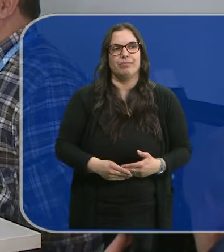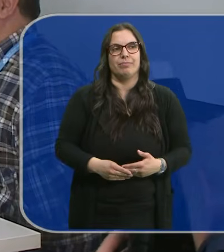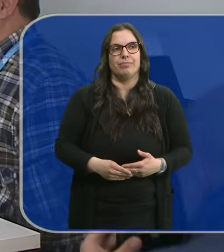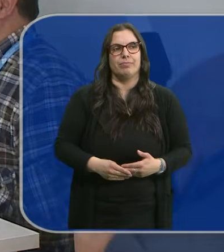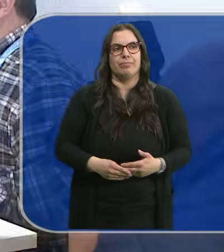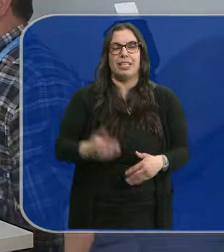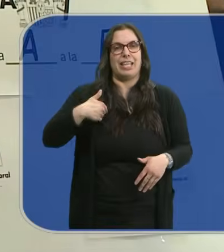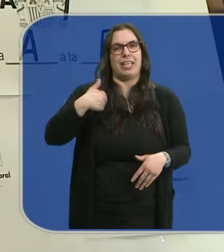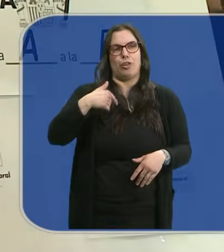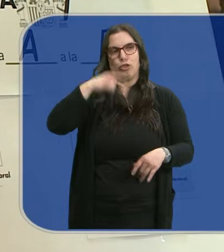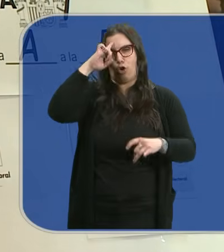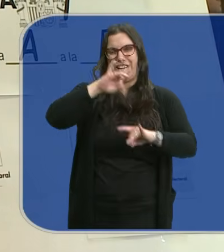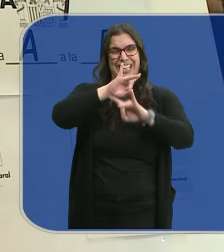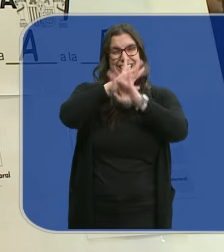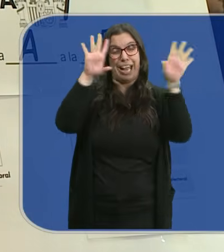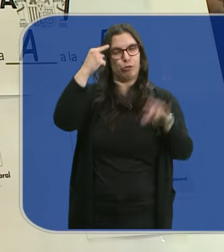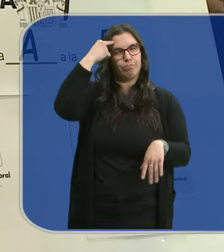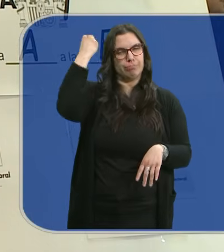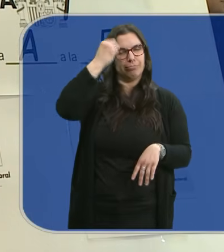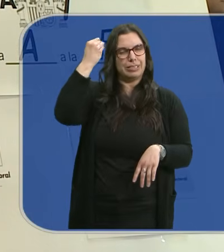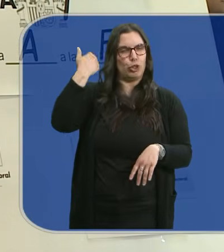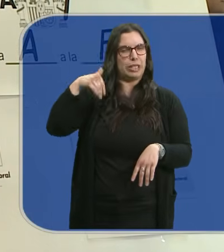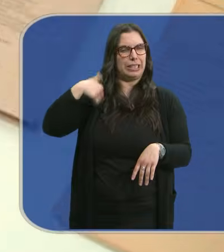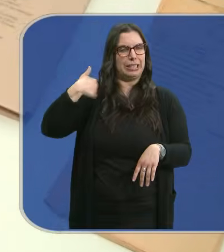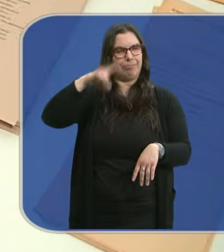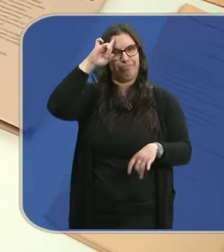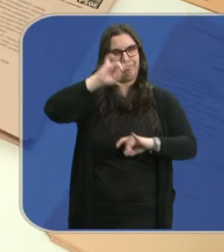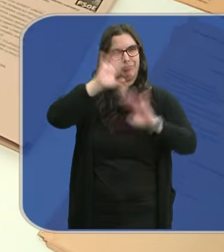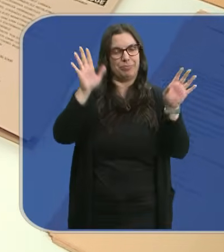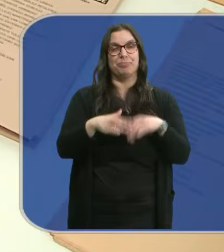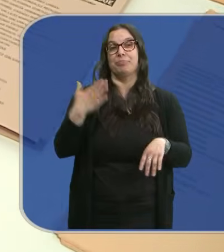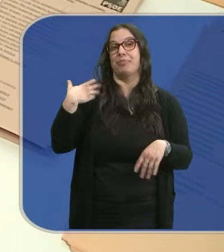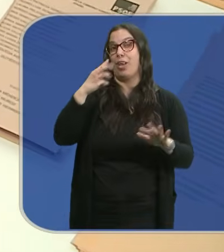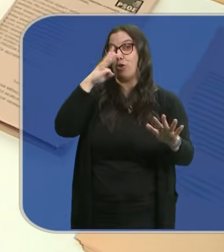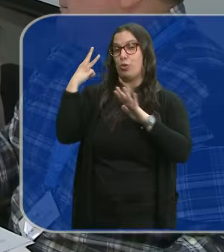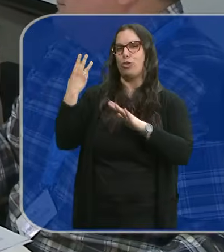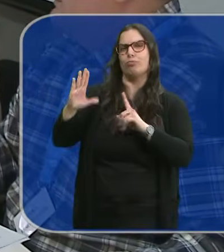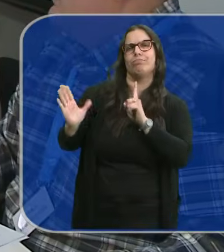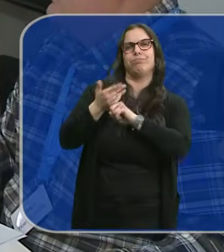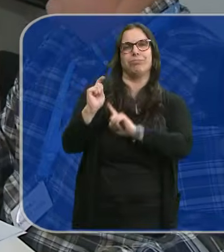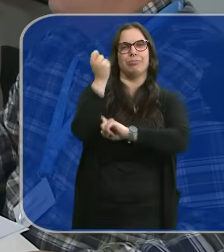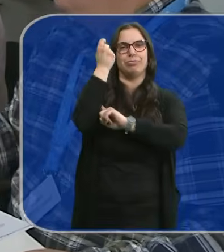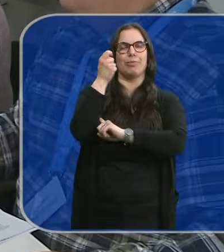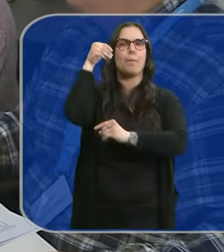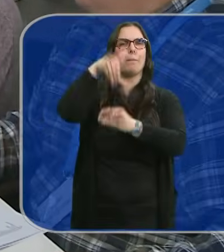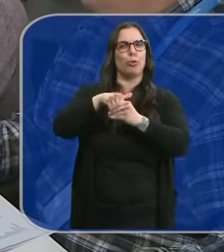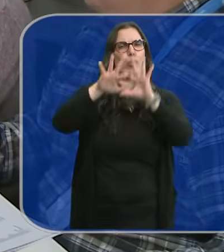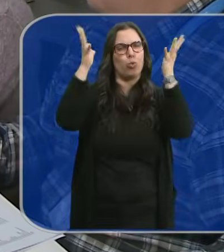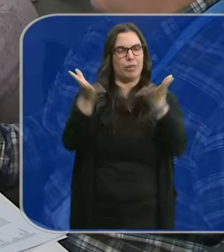claro mi voto. Lo tengo aquí en la mente. Hace ya 8 años, ellos consiguieron el voto